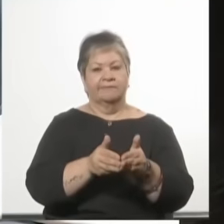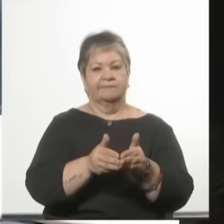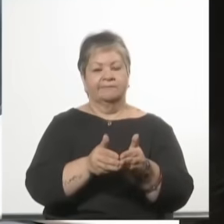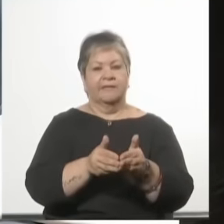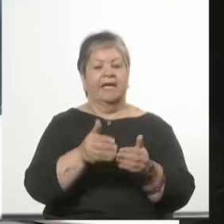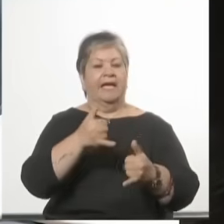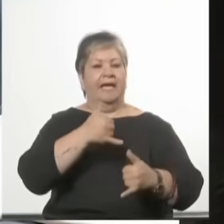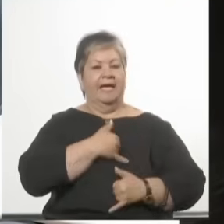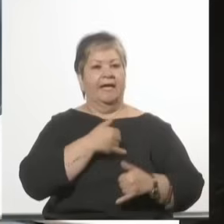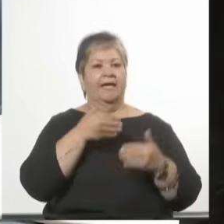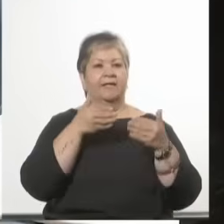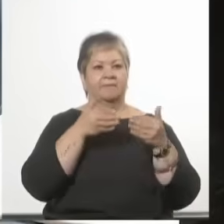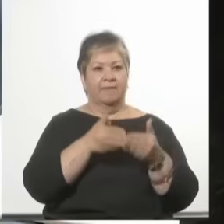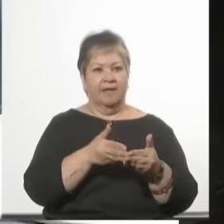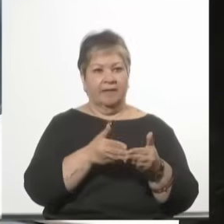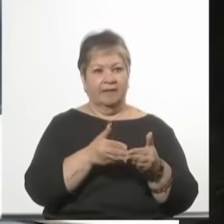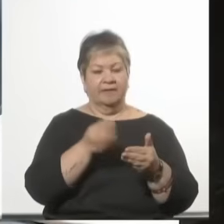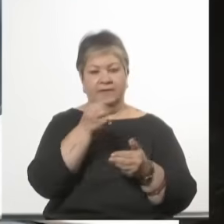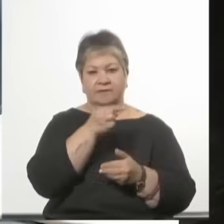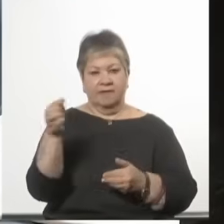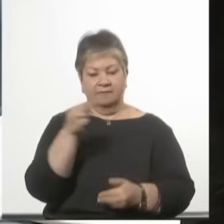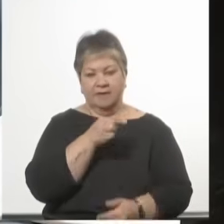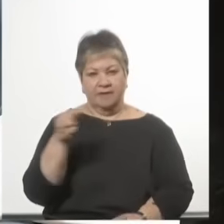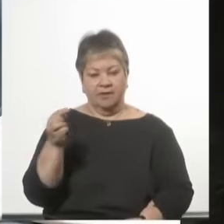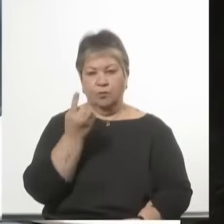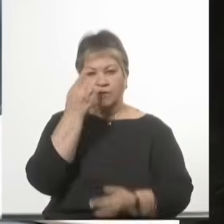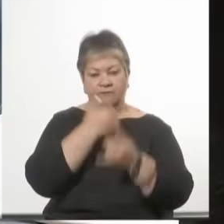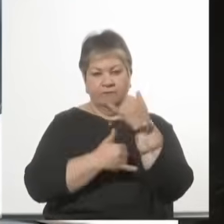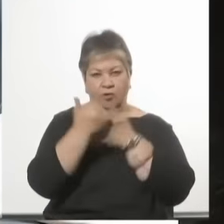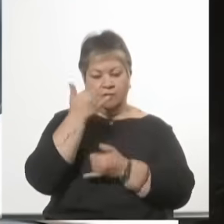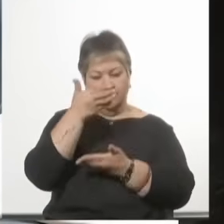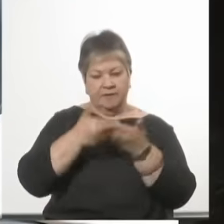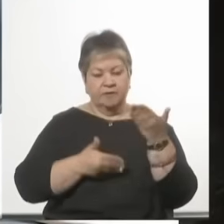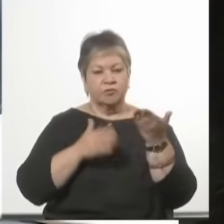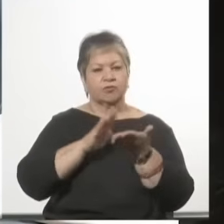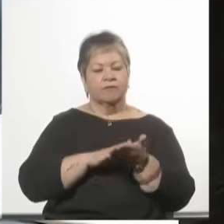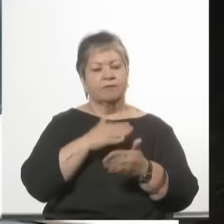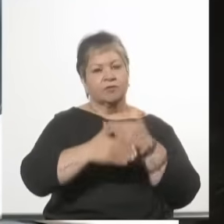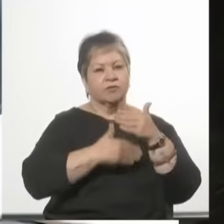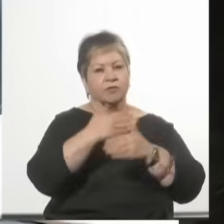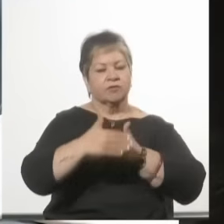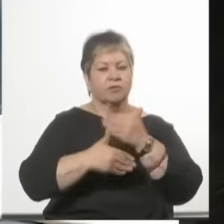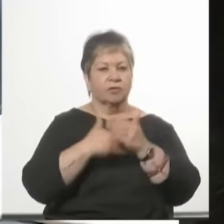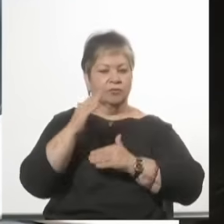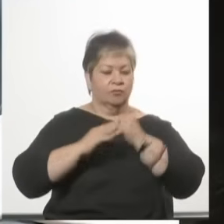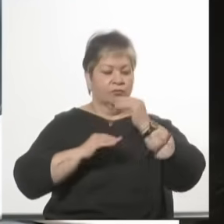Armada en forma semanal un informe sobre el proceso de construcción.